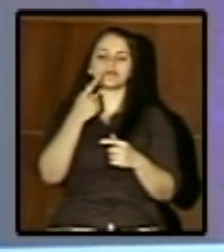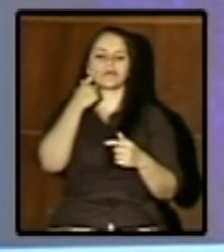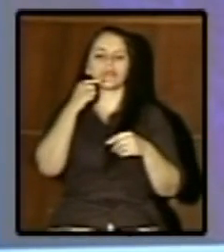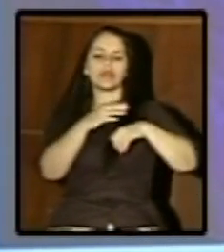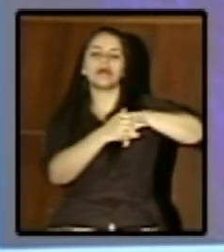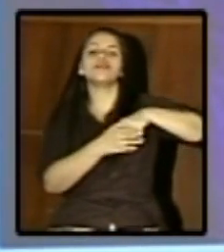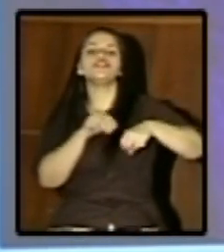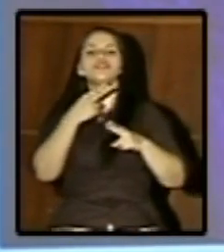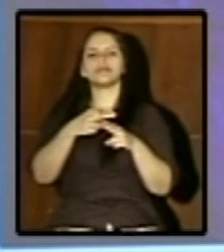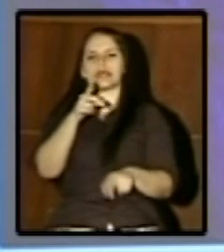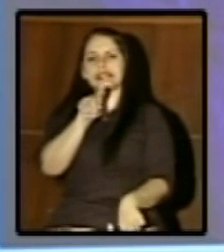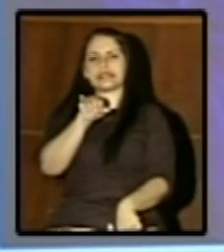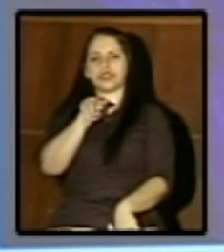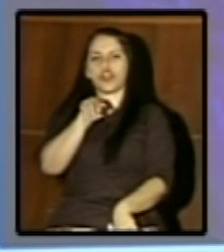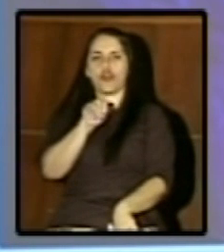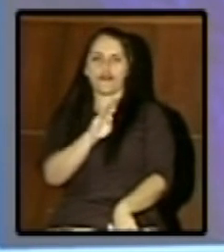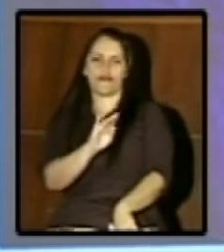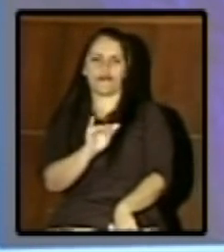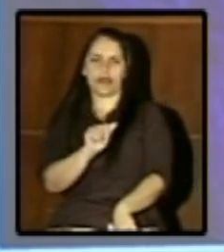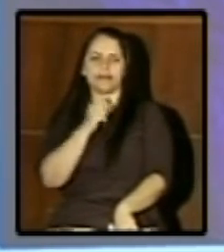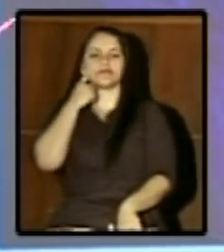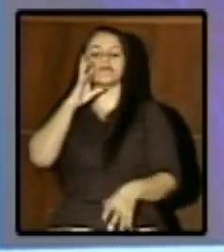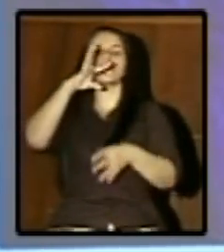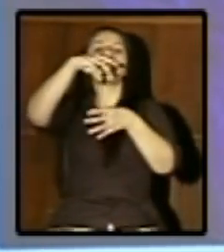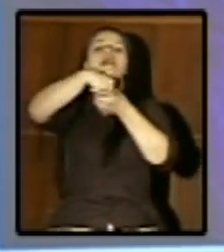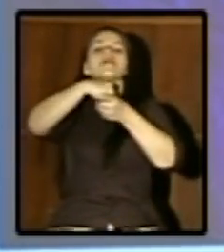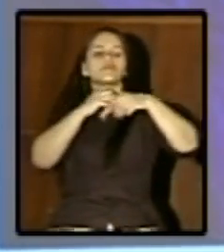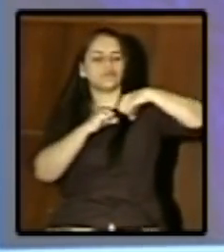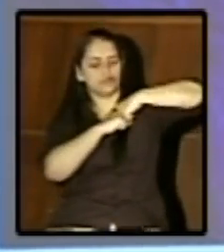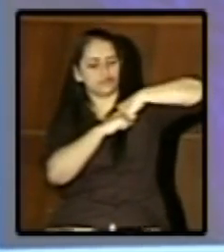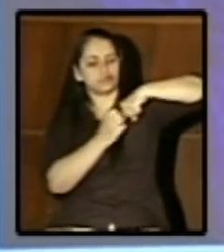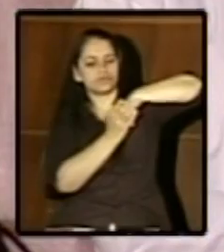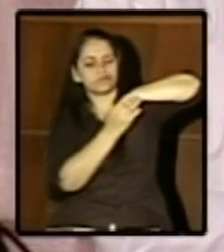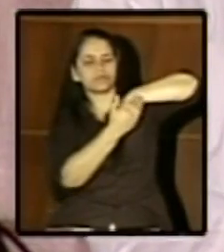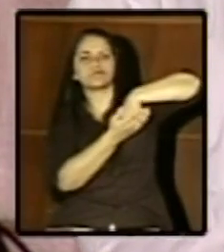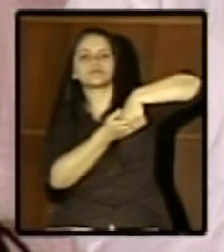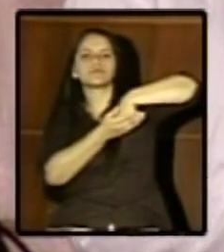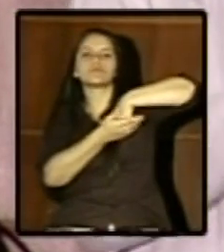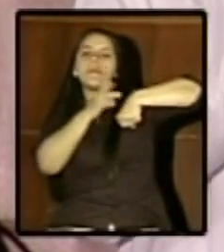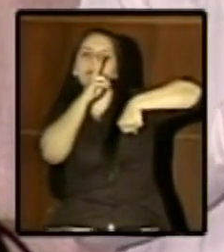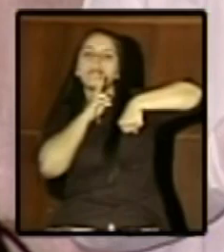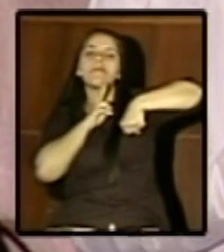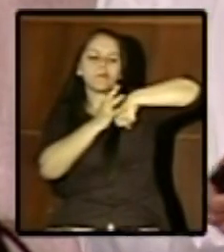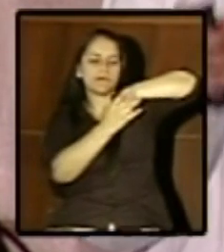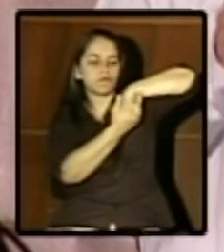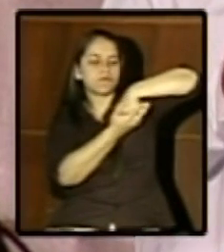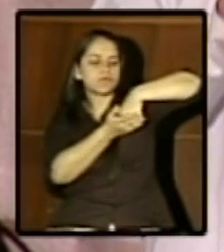pero es importante entenderlo. Esto se llama la sinovia. La sinovia es un tejido que hay dentro de las